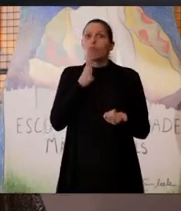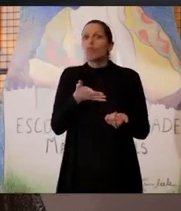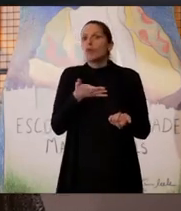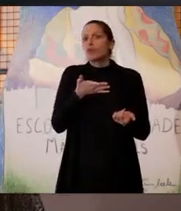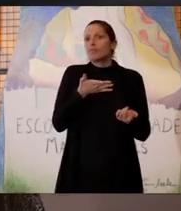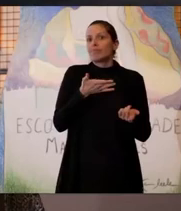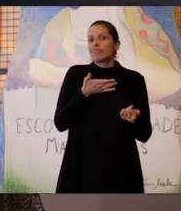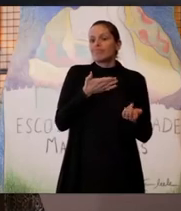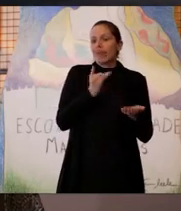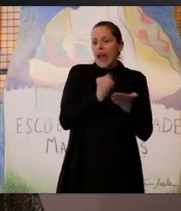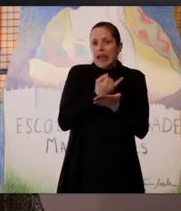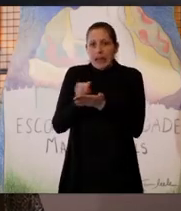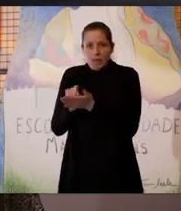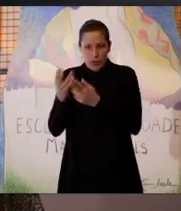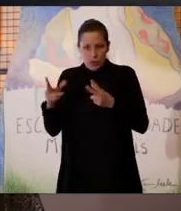sexos